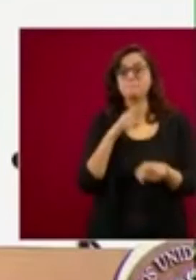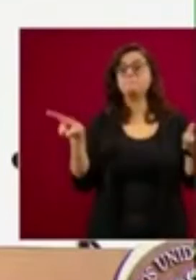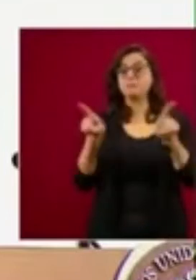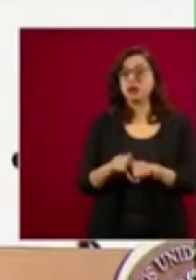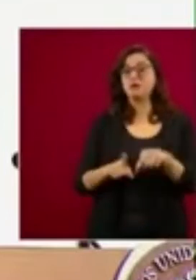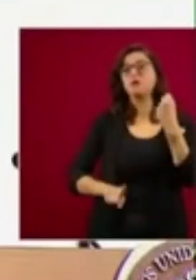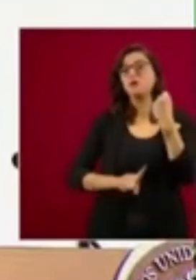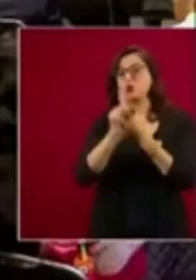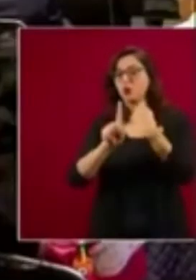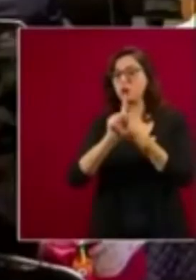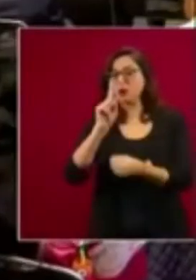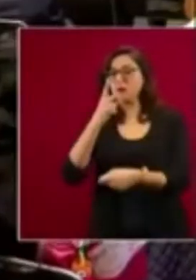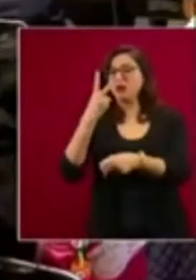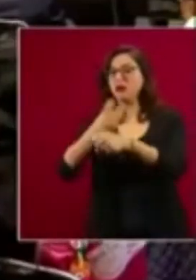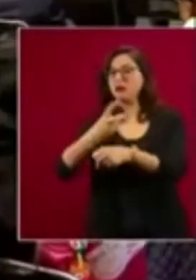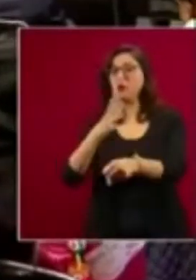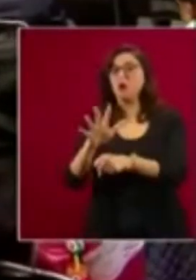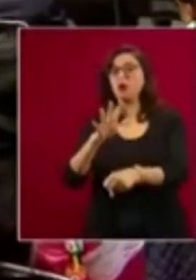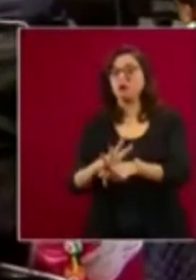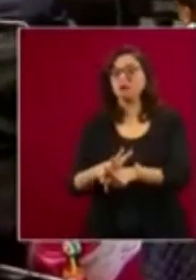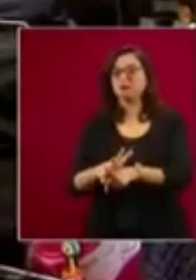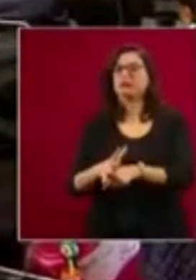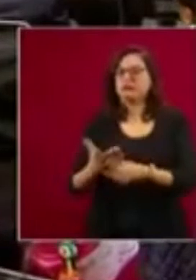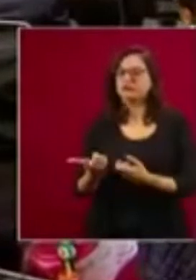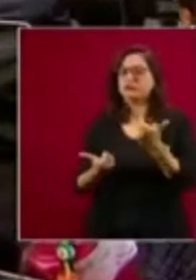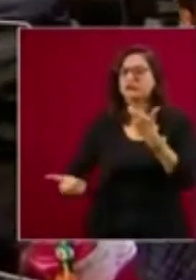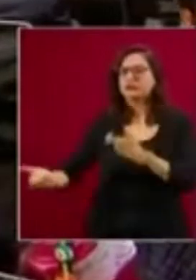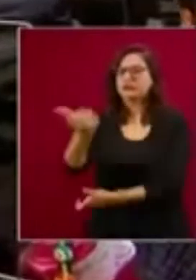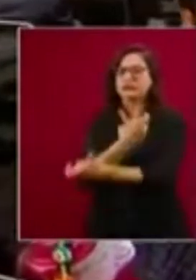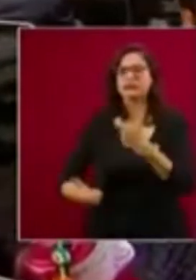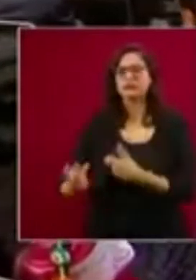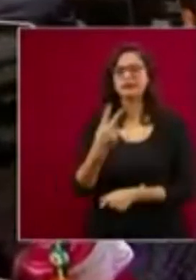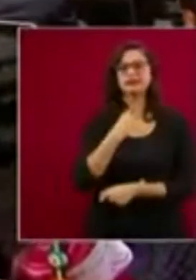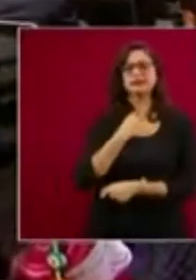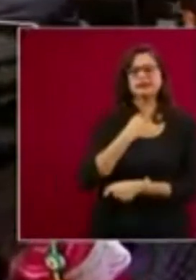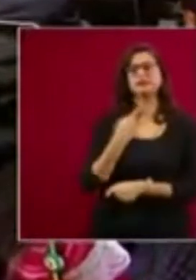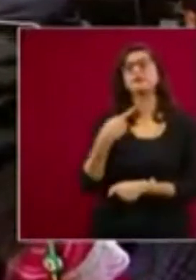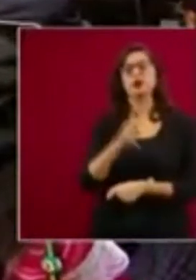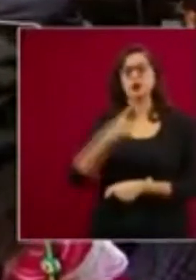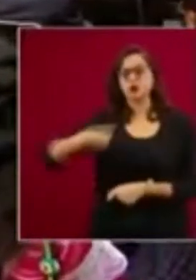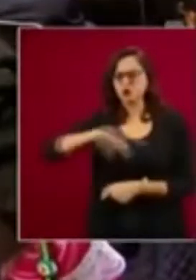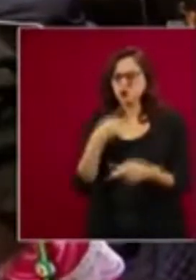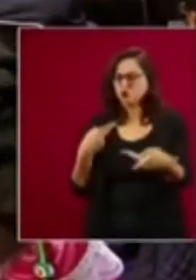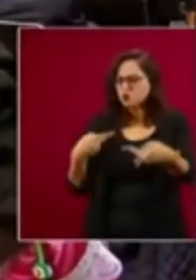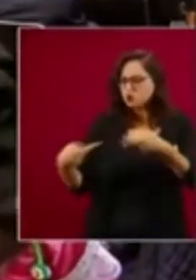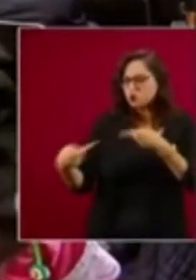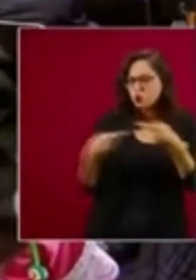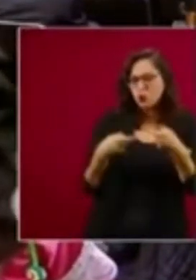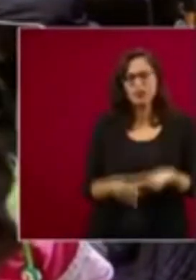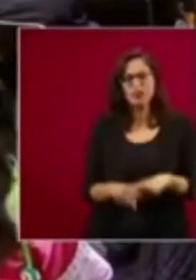Y sobre de esto, ha sido tan errática la manera de gobernar. Es más, no sé si comprende lo que